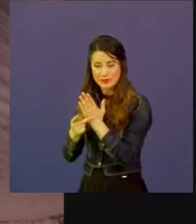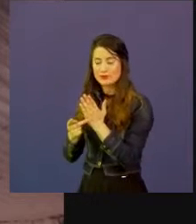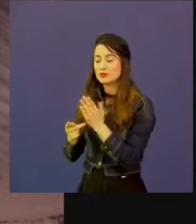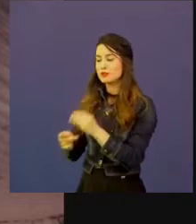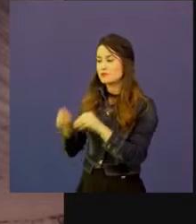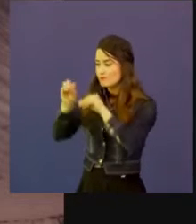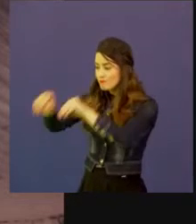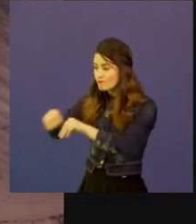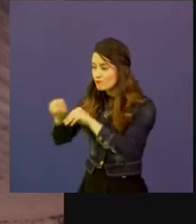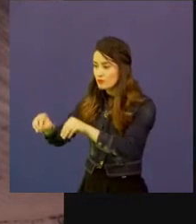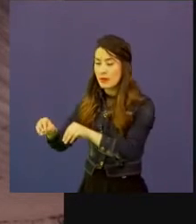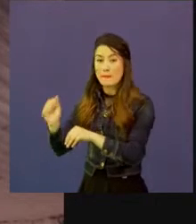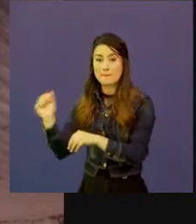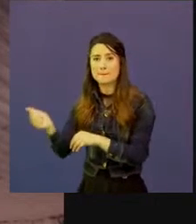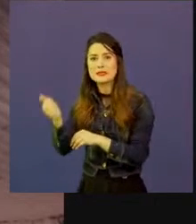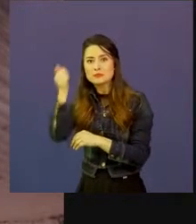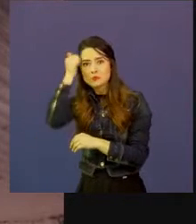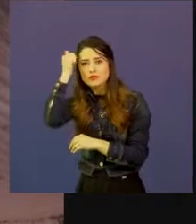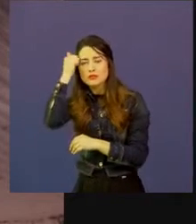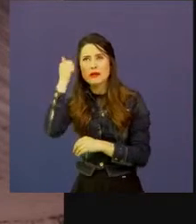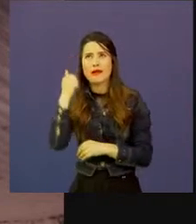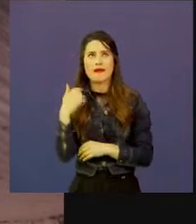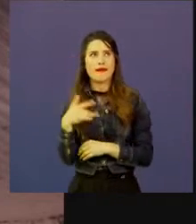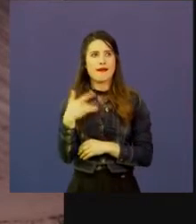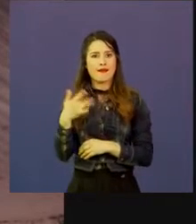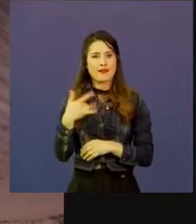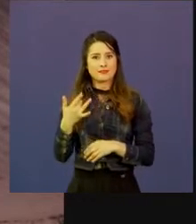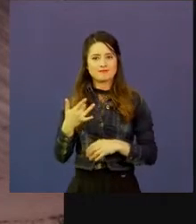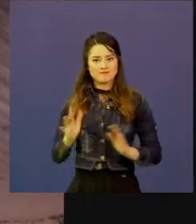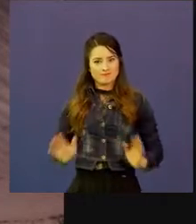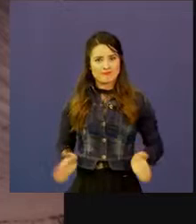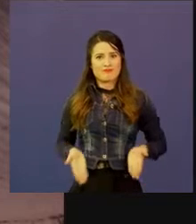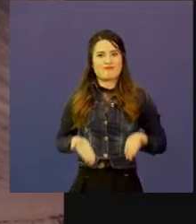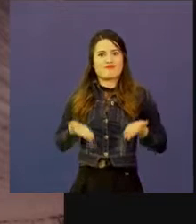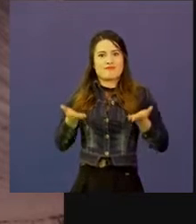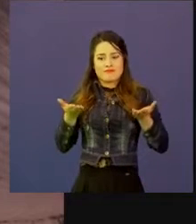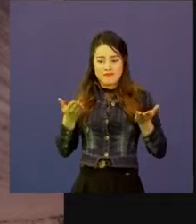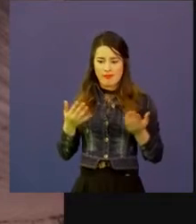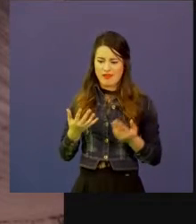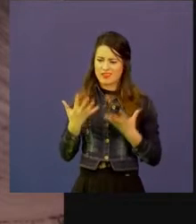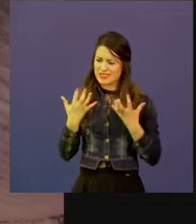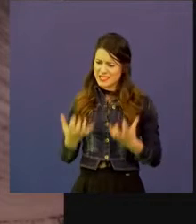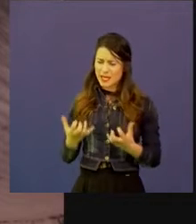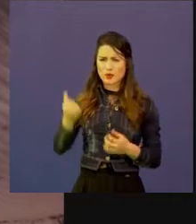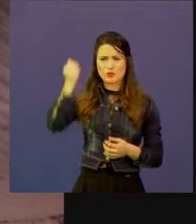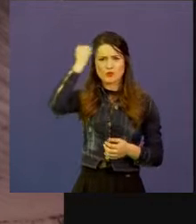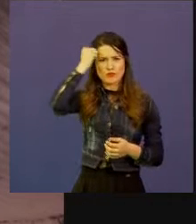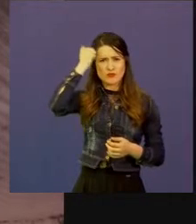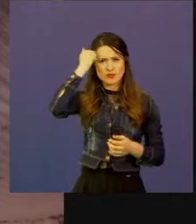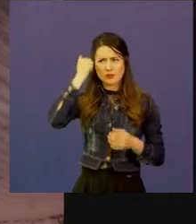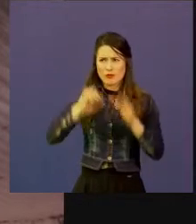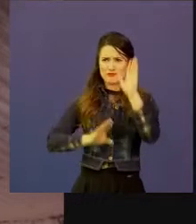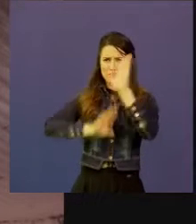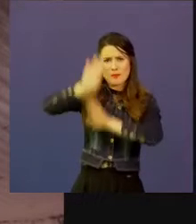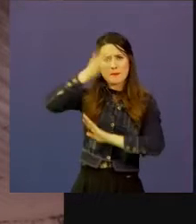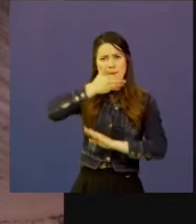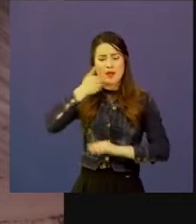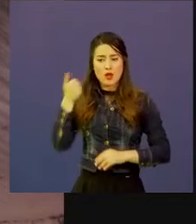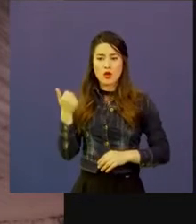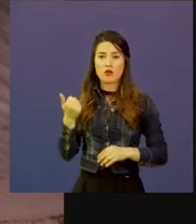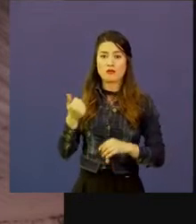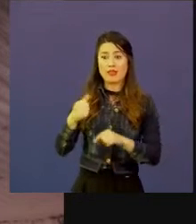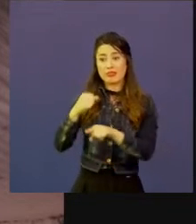emocionarlos para que ellos se sientan motivados, sientan la necesidad y el deseo de convertirse en esos maestros que logran con los recursos que